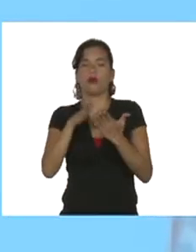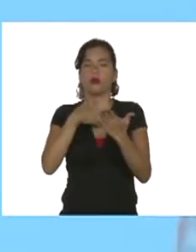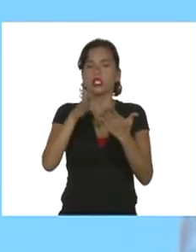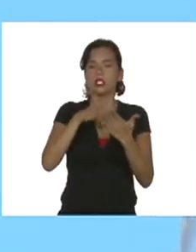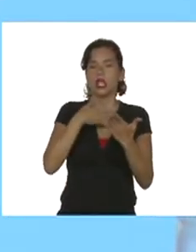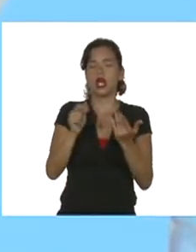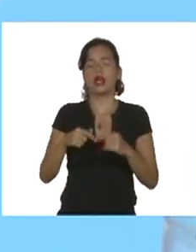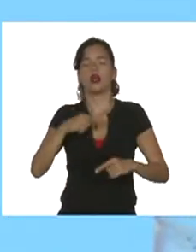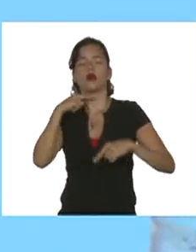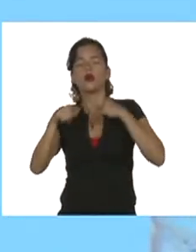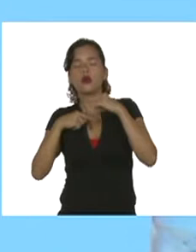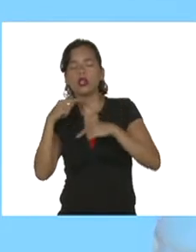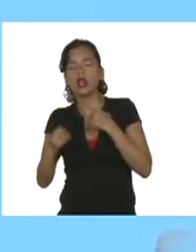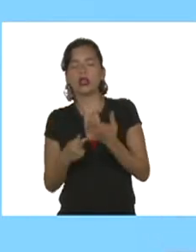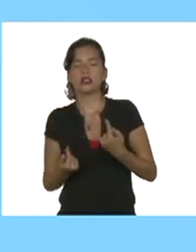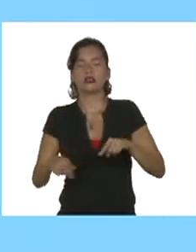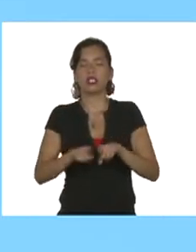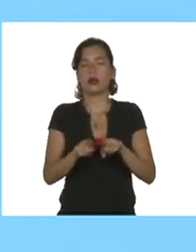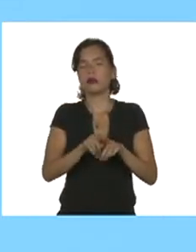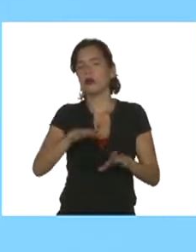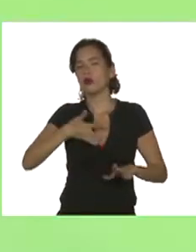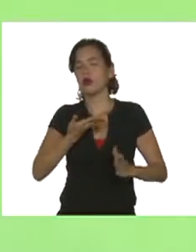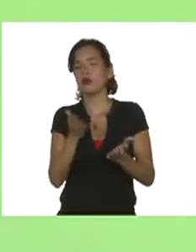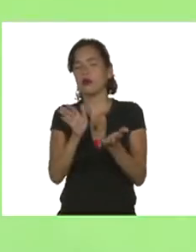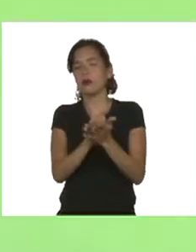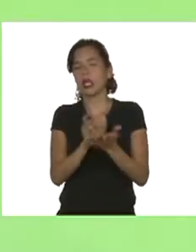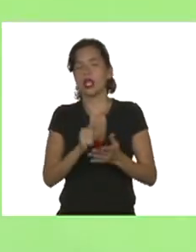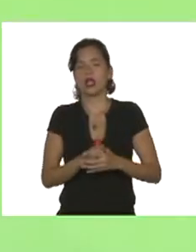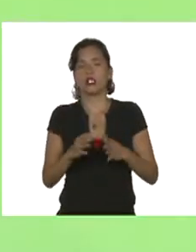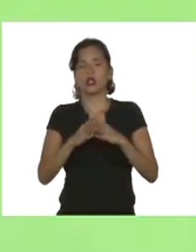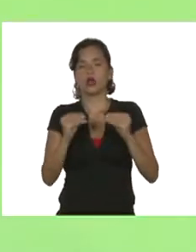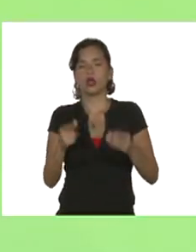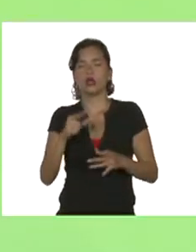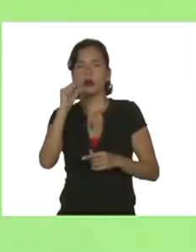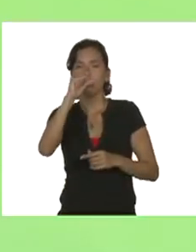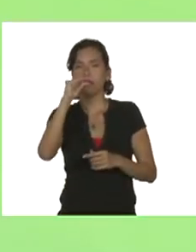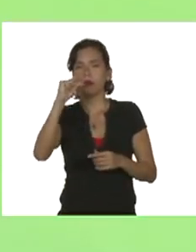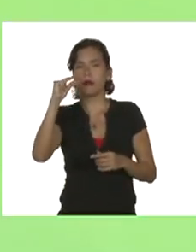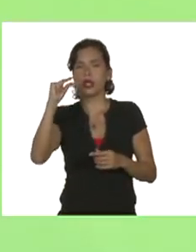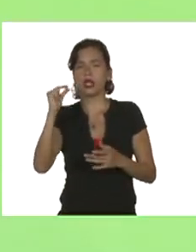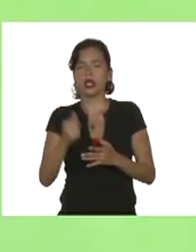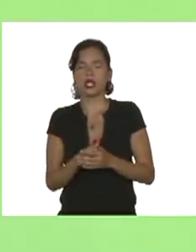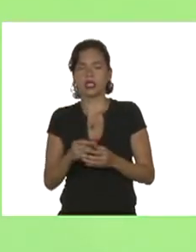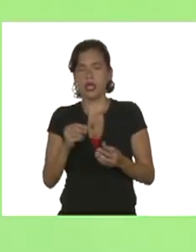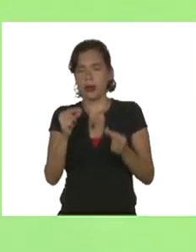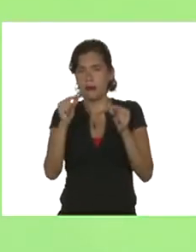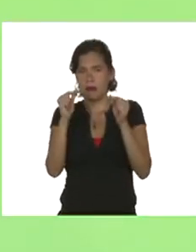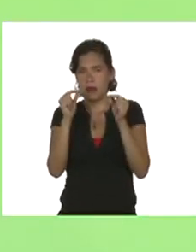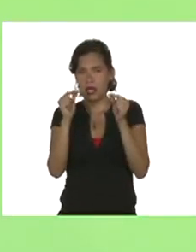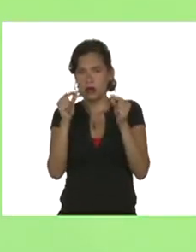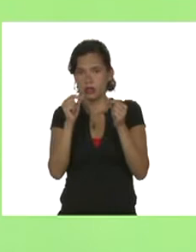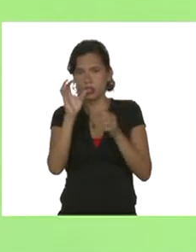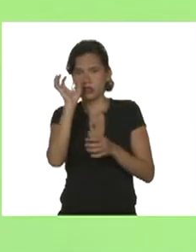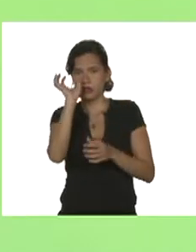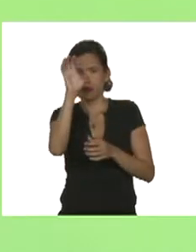pintar, colorear, también podemos pegar lo que son las pequeñas pelotas